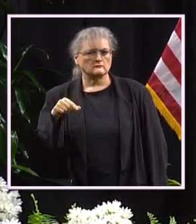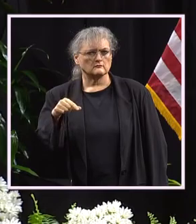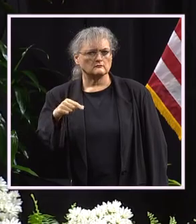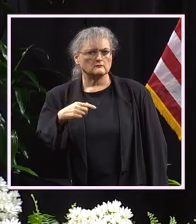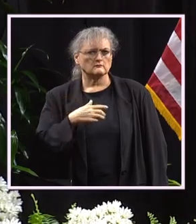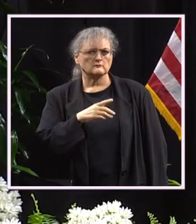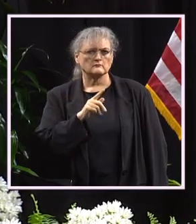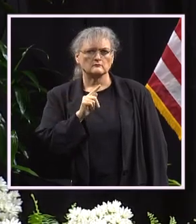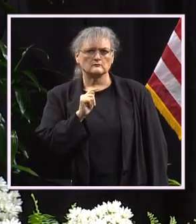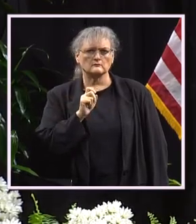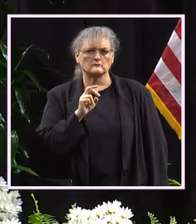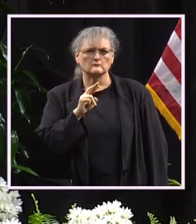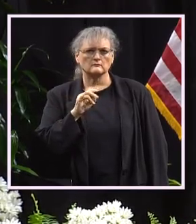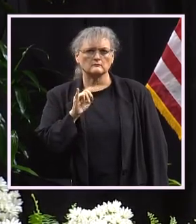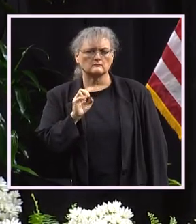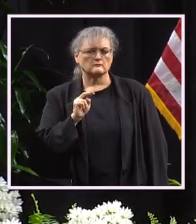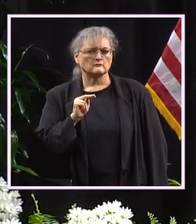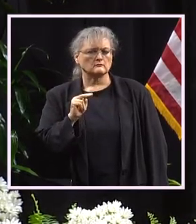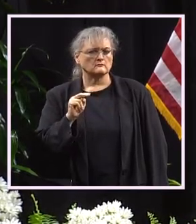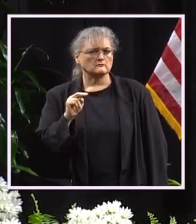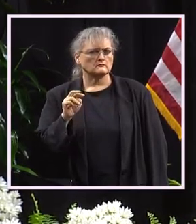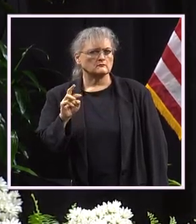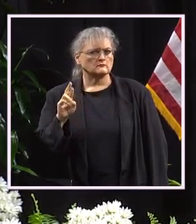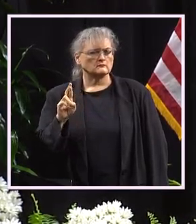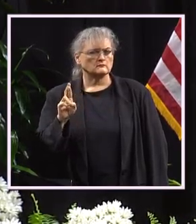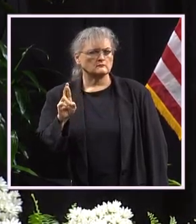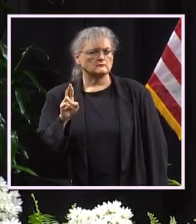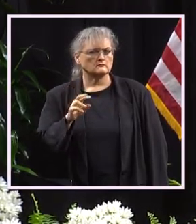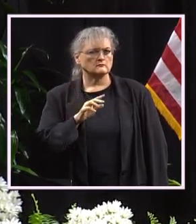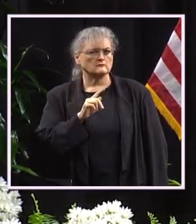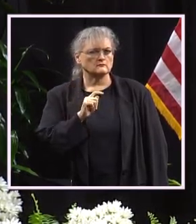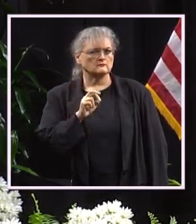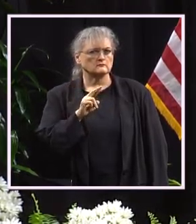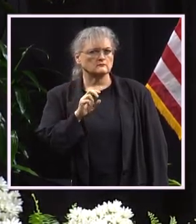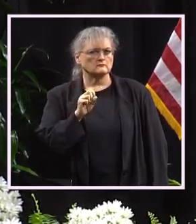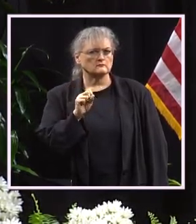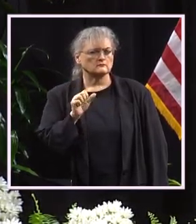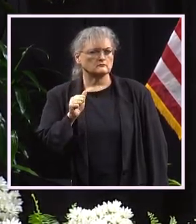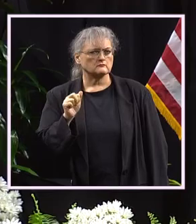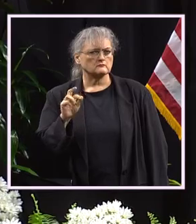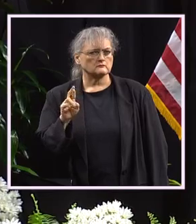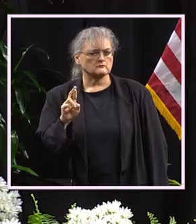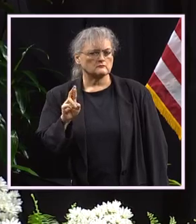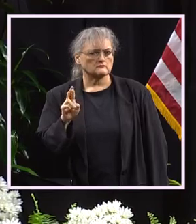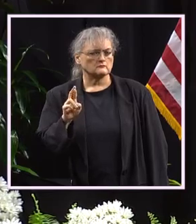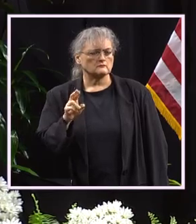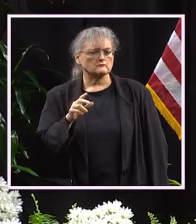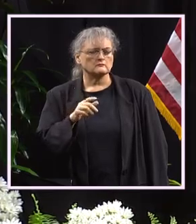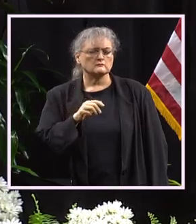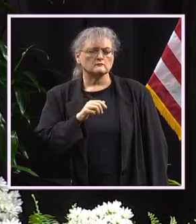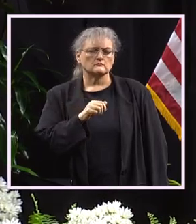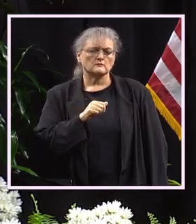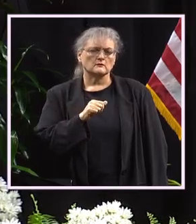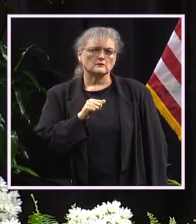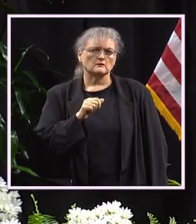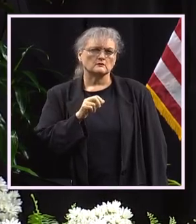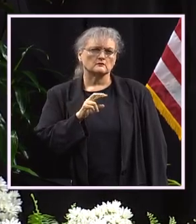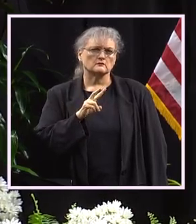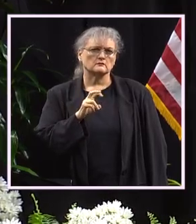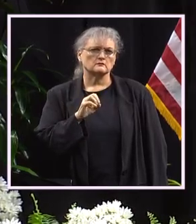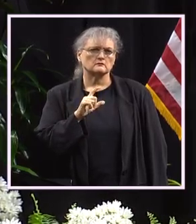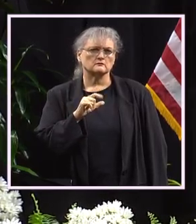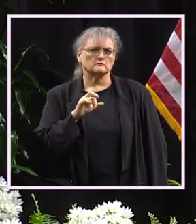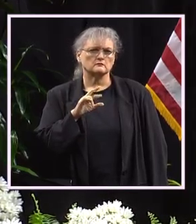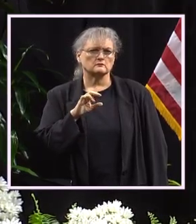Terrion Frank. Carissa Grace Ramirez. Jose A. Flores Jr. Valeria